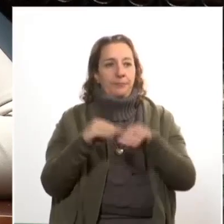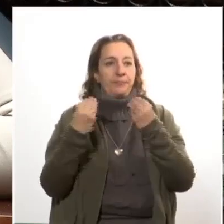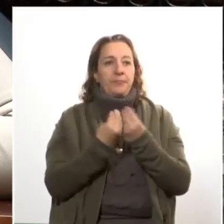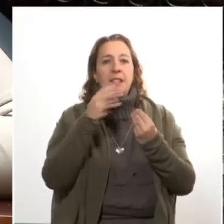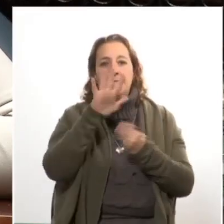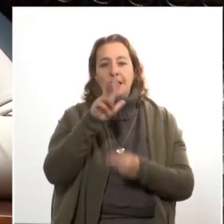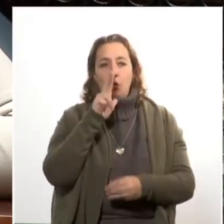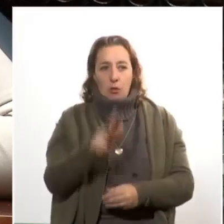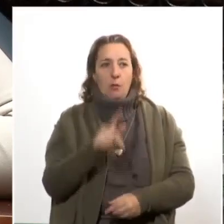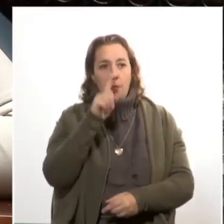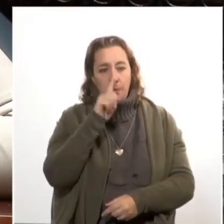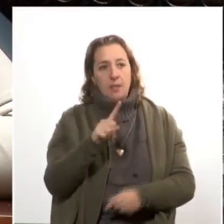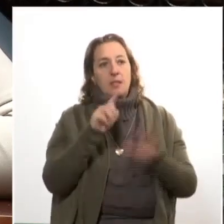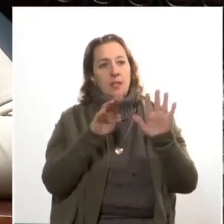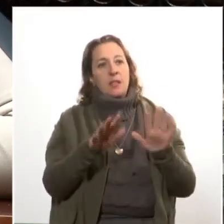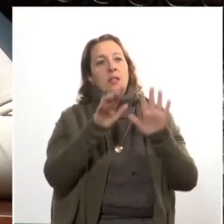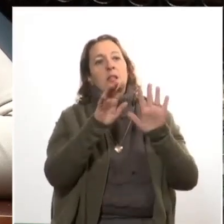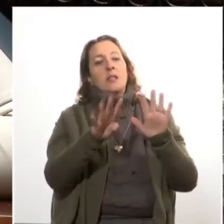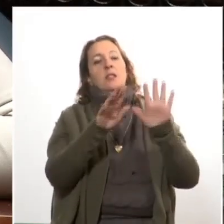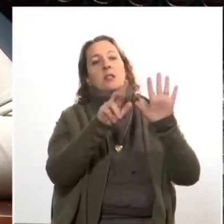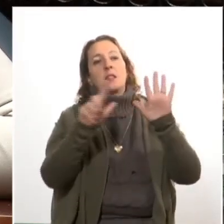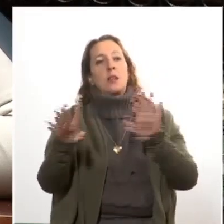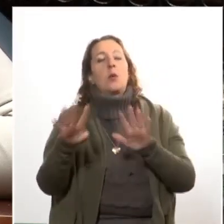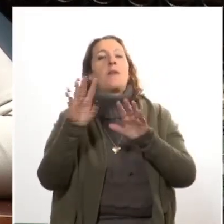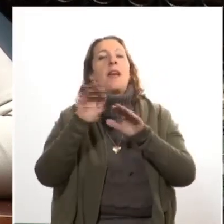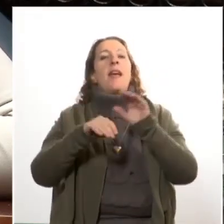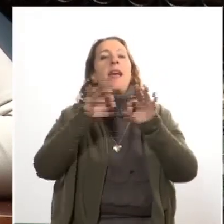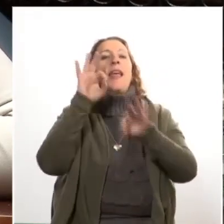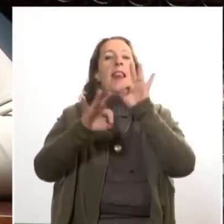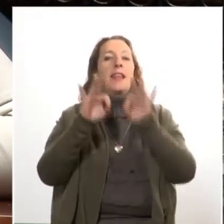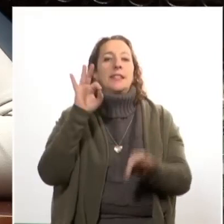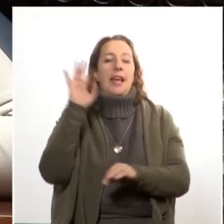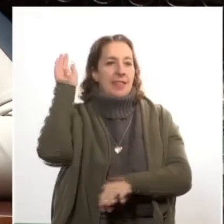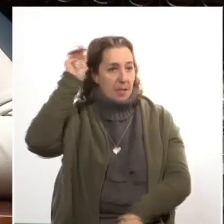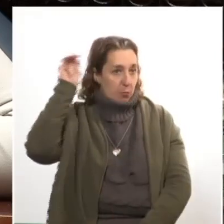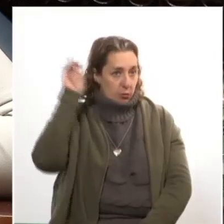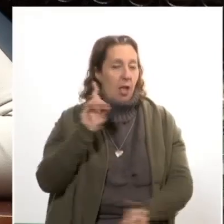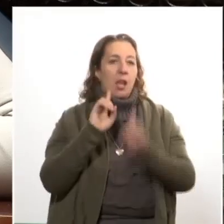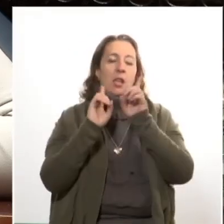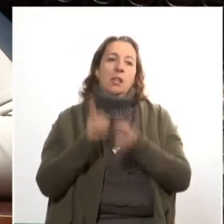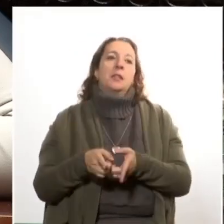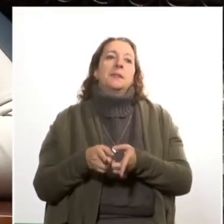fue electa diputada por el Movimiento Nacional de Rocha, fue concejala del municipio CH,